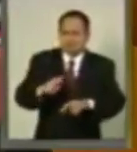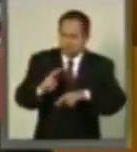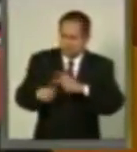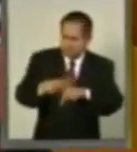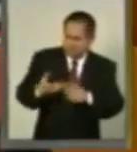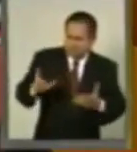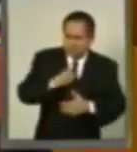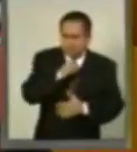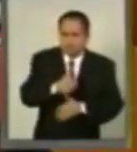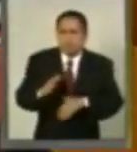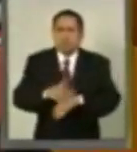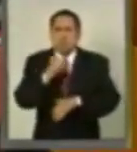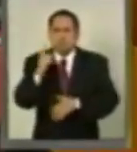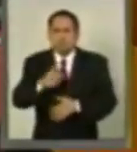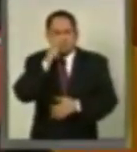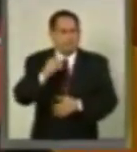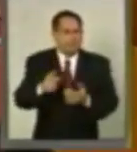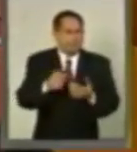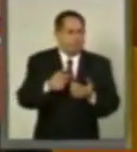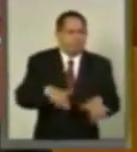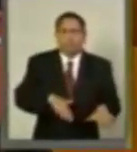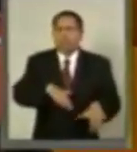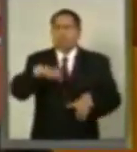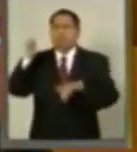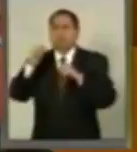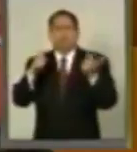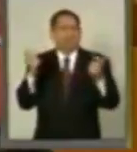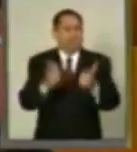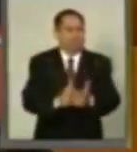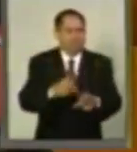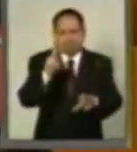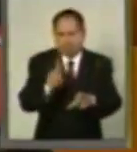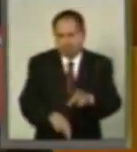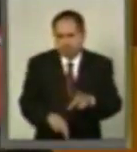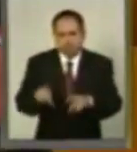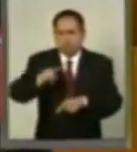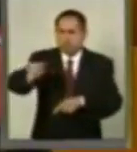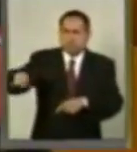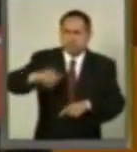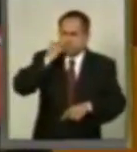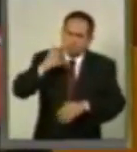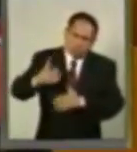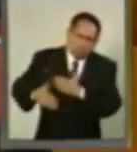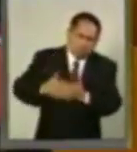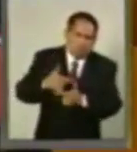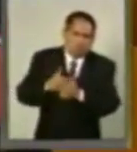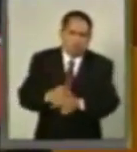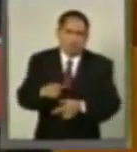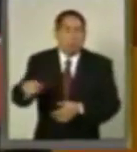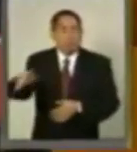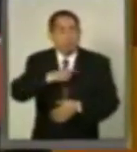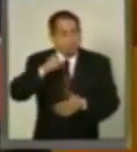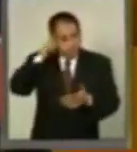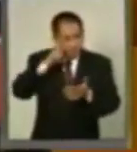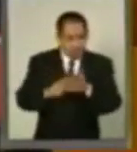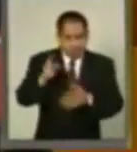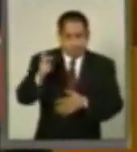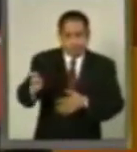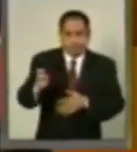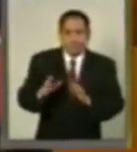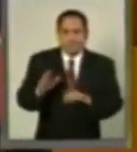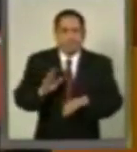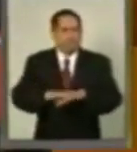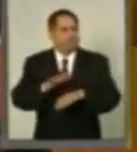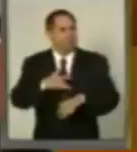hemos hecho? ¿Por qué revientan los quórum? ¿Por qué simplemente no quieren avanzar? porque creen que así les va a dar un